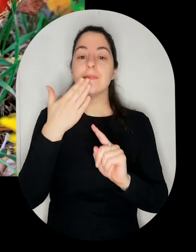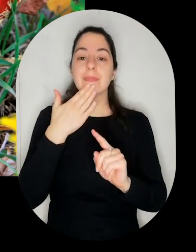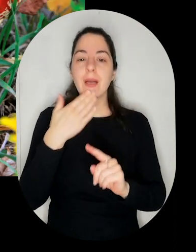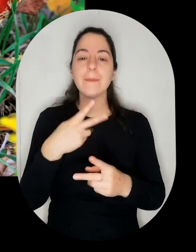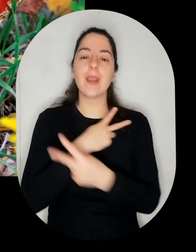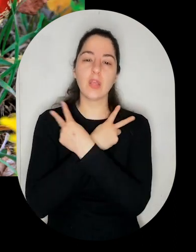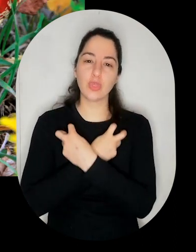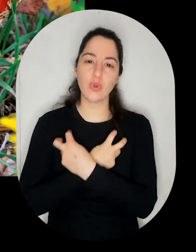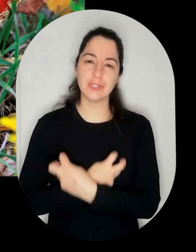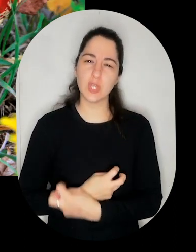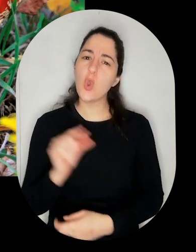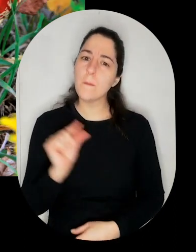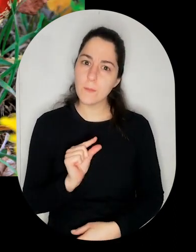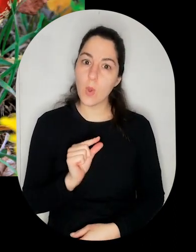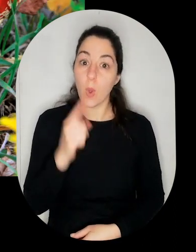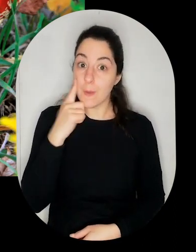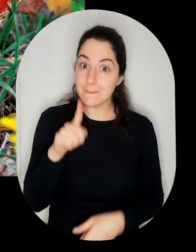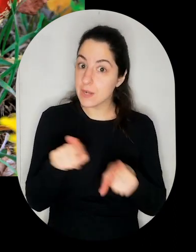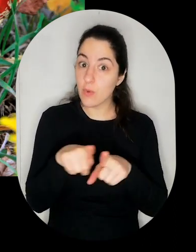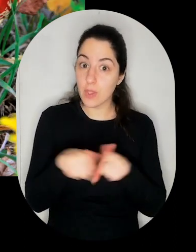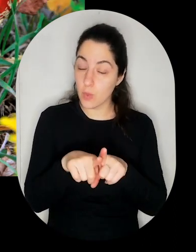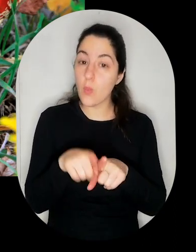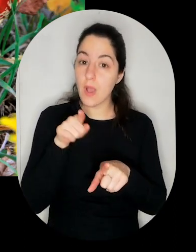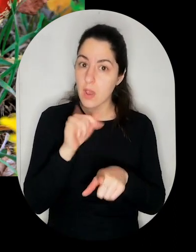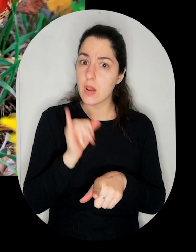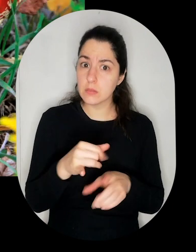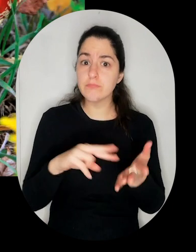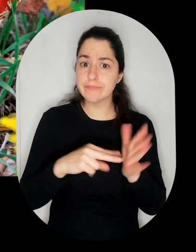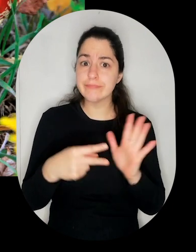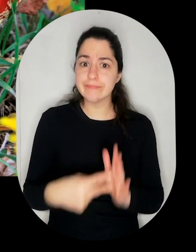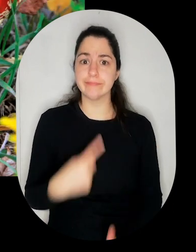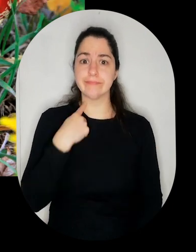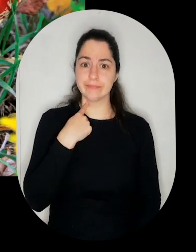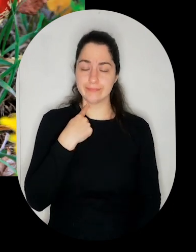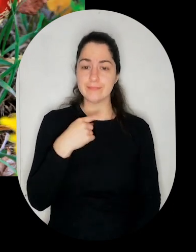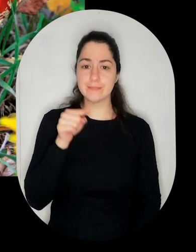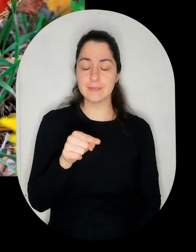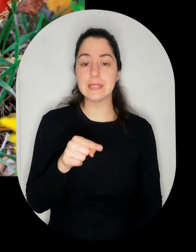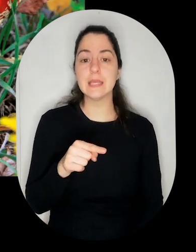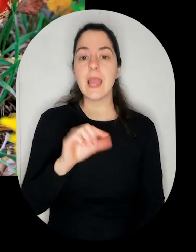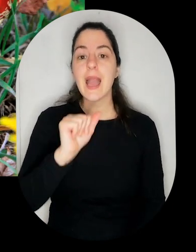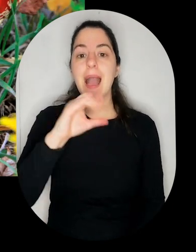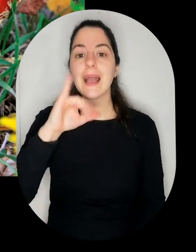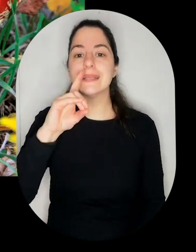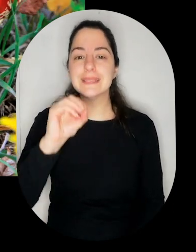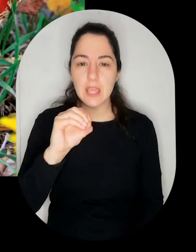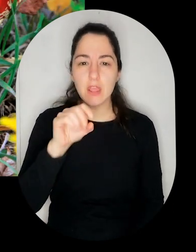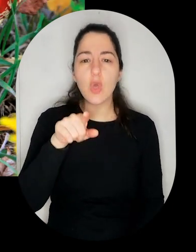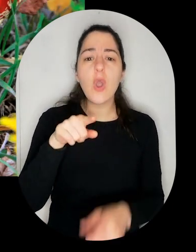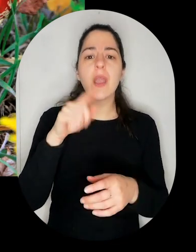un síndrome hepatotóxico leve en este caso porque no tiene tanta, pero sí muscarínico y nefrotóxico. El ácido hipotémico y el mucimol son las